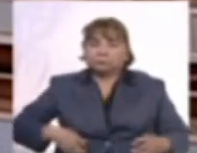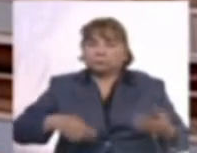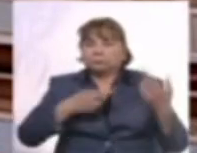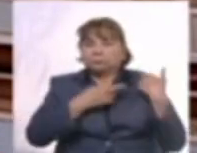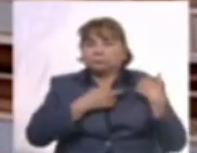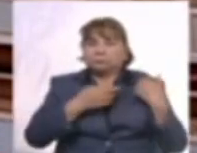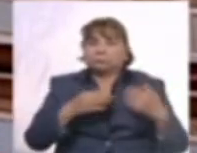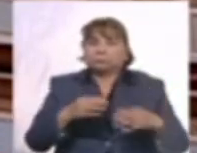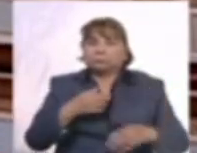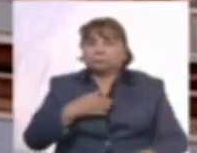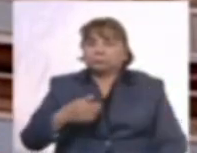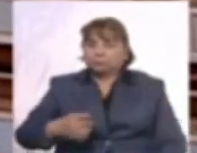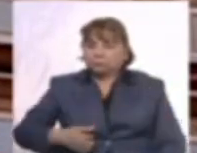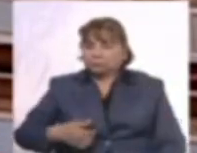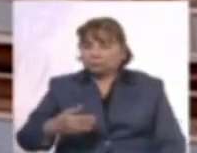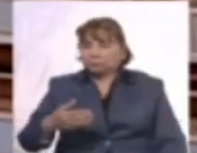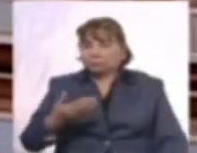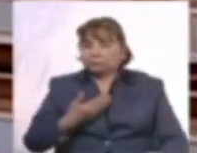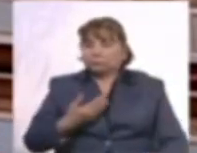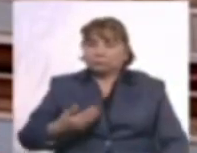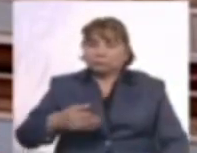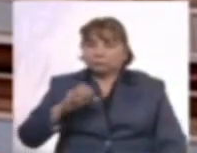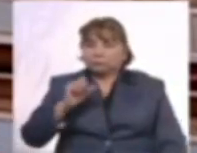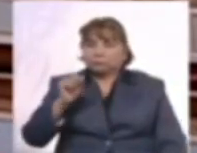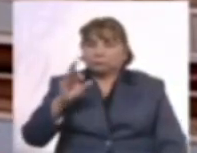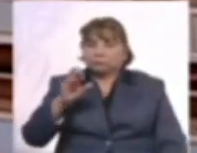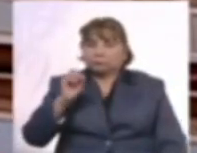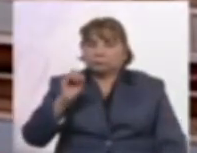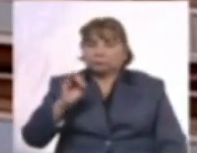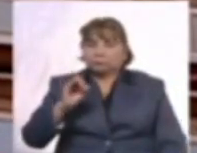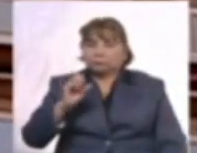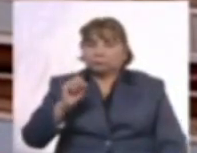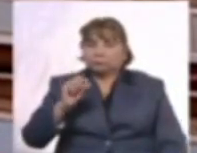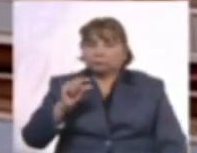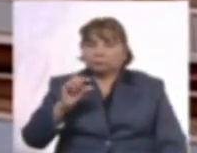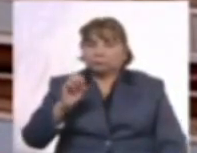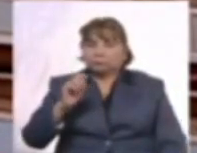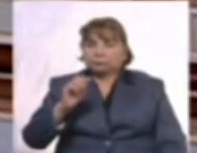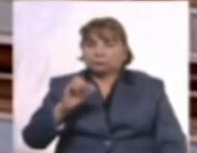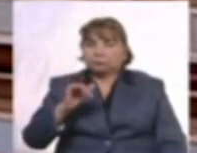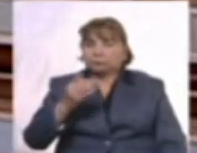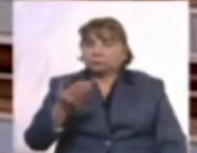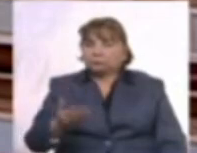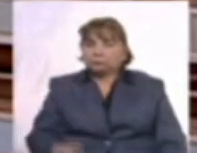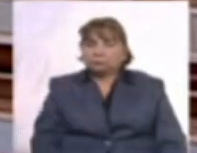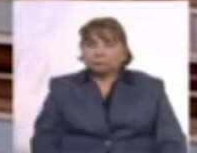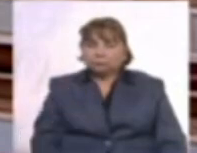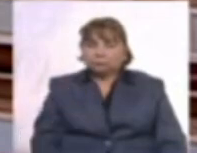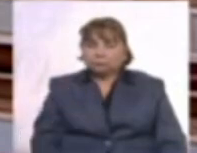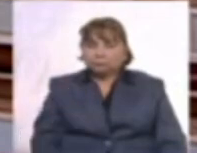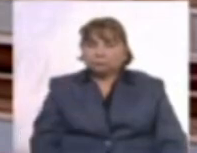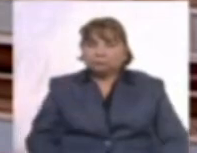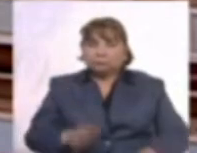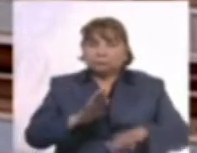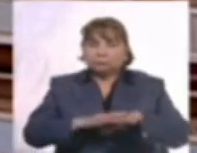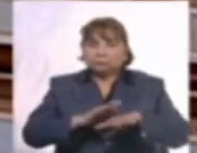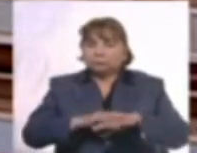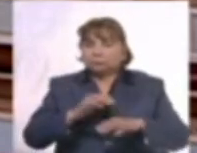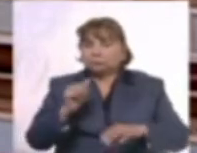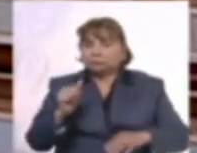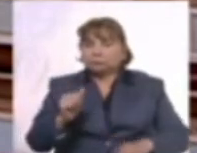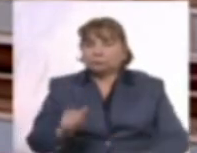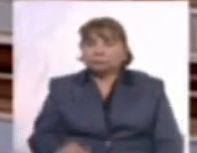encargado de la presidencia de la República, el señor Francisco Sagasti, con relación